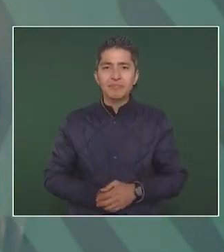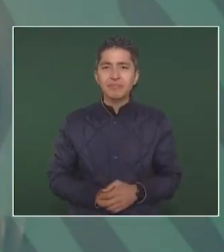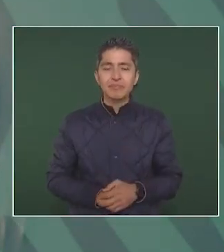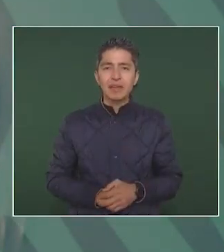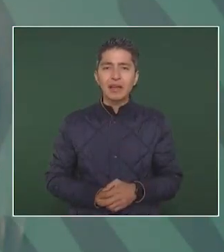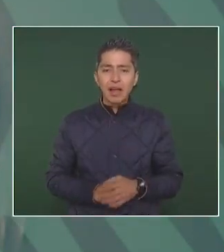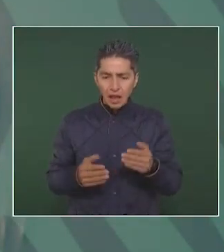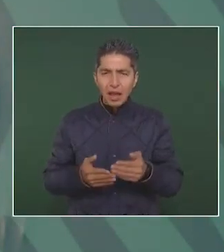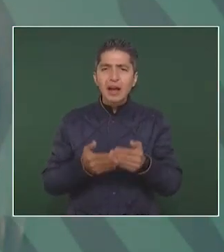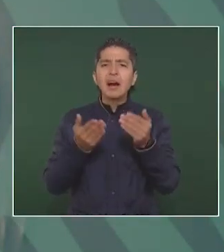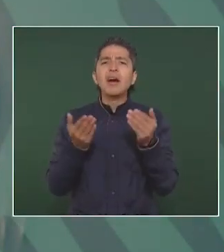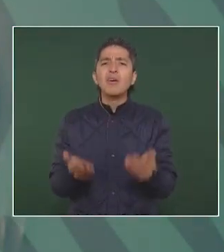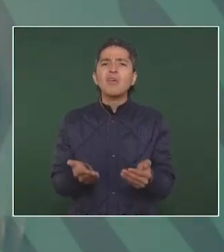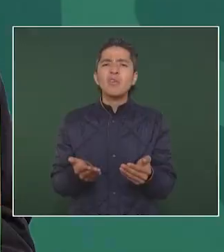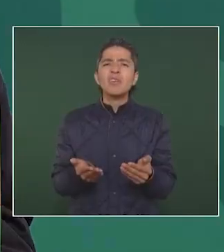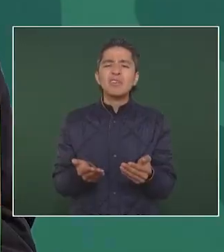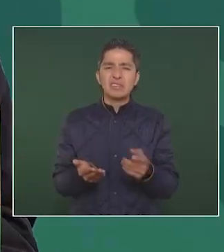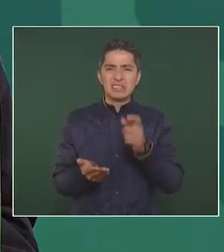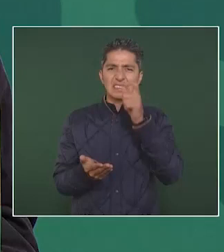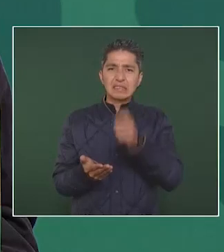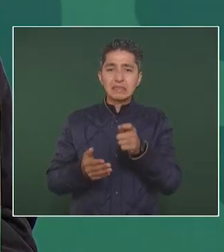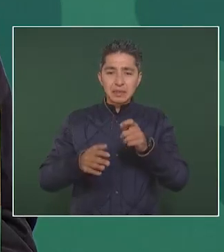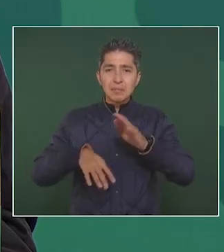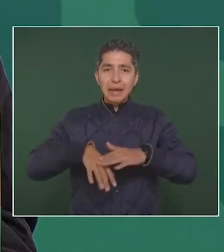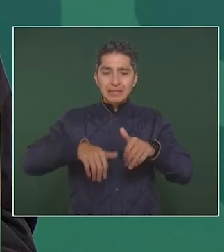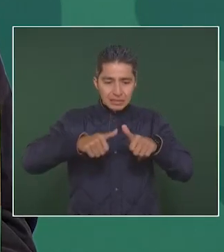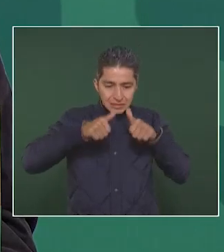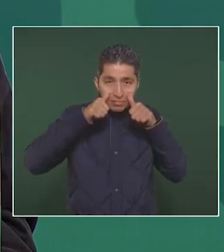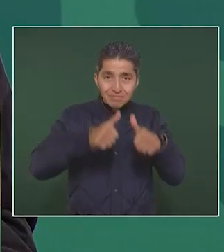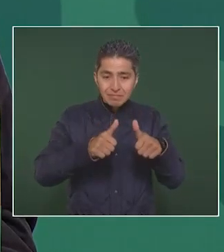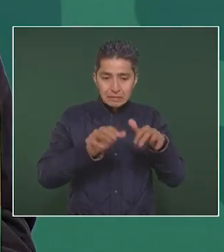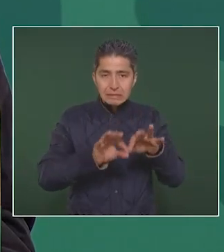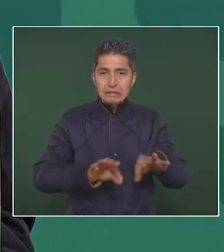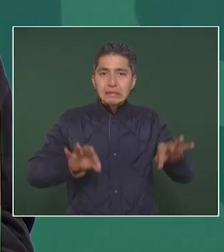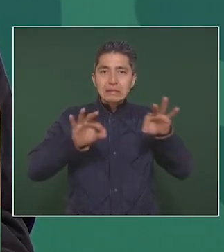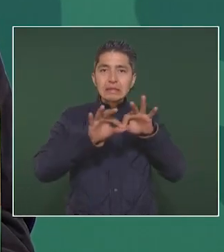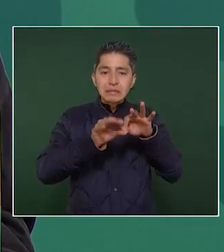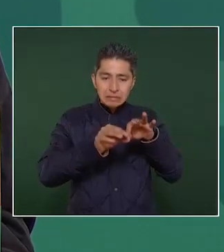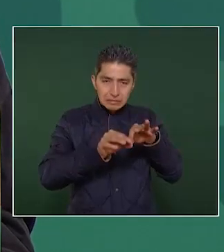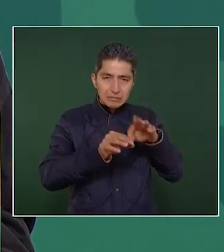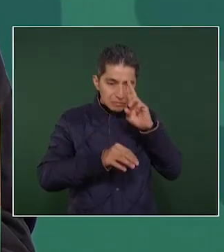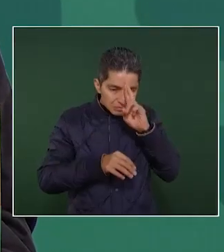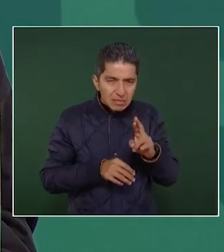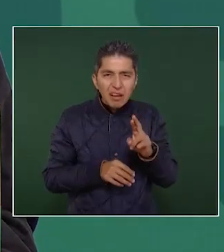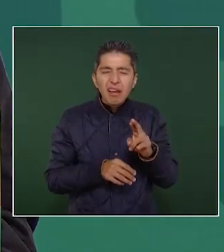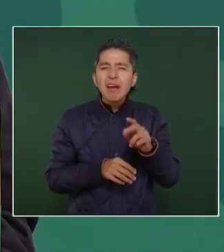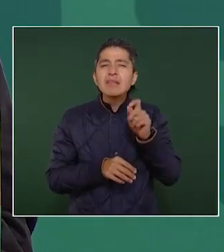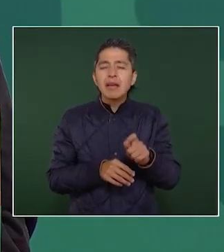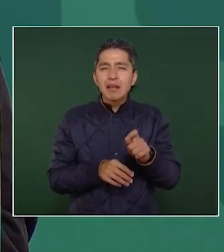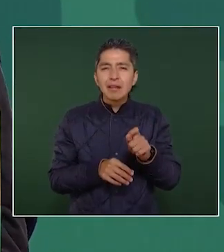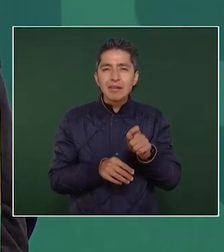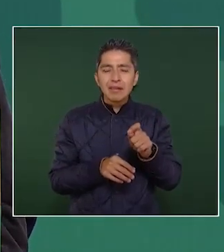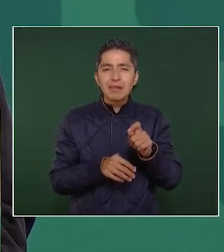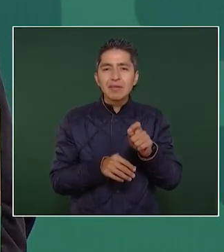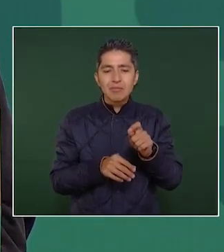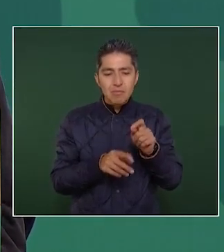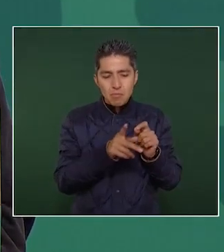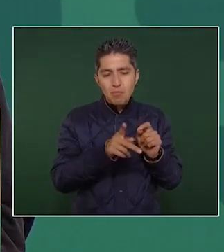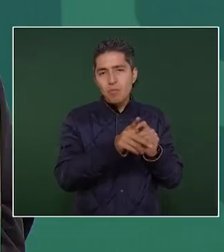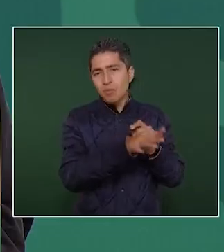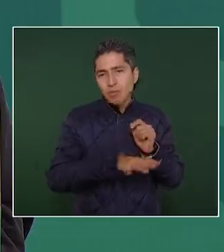Ahora, el protagonista principal de la vida pública de México es el